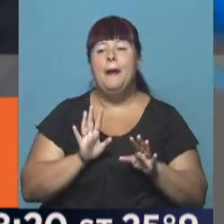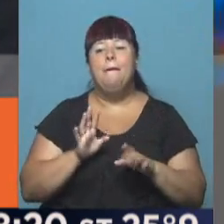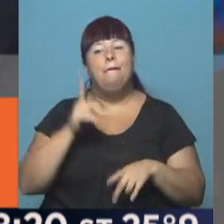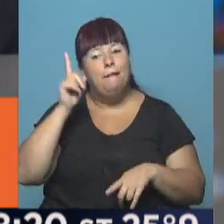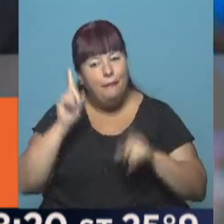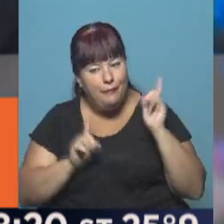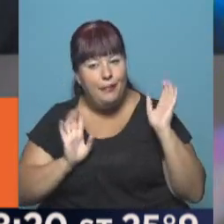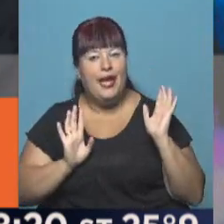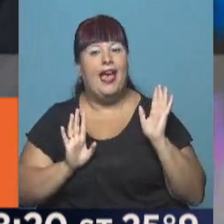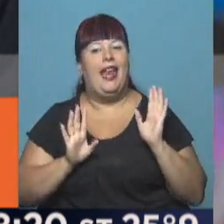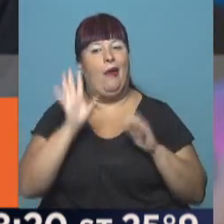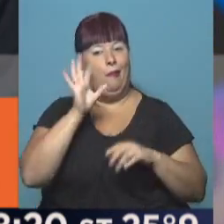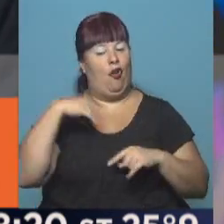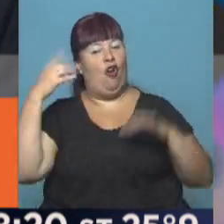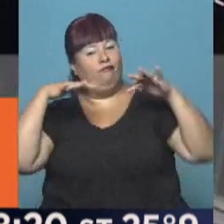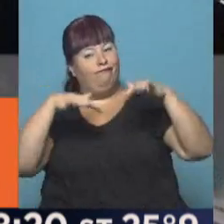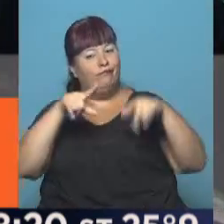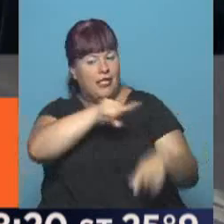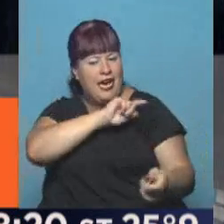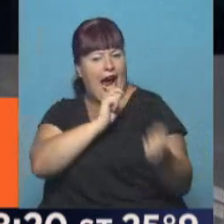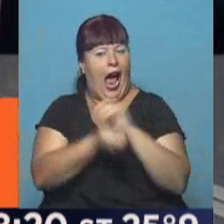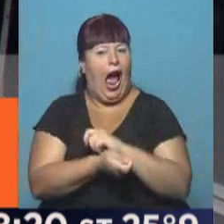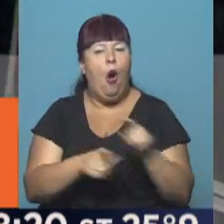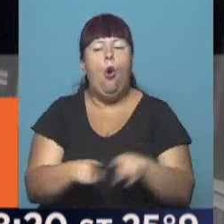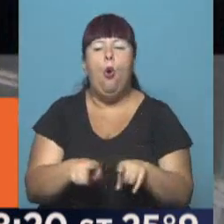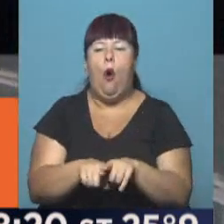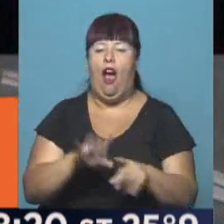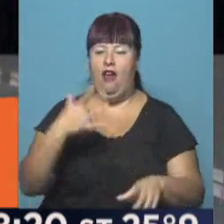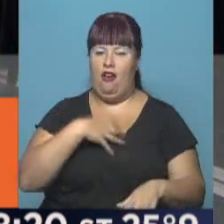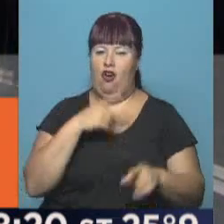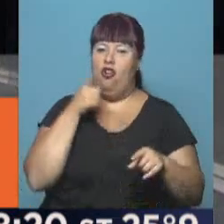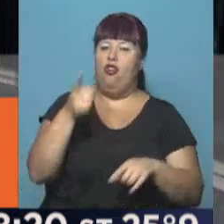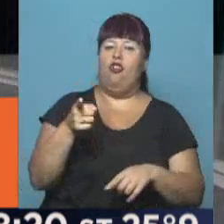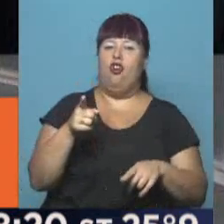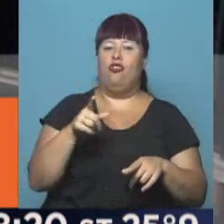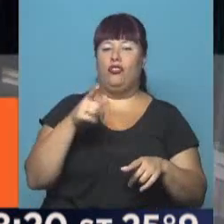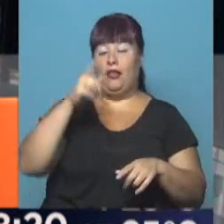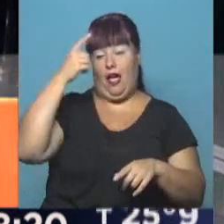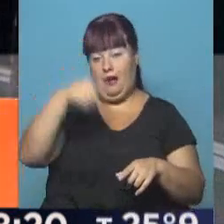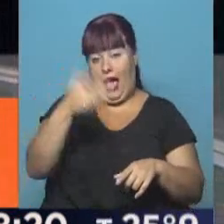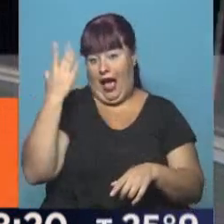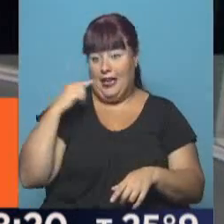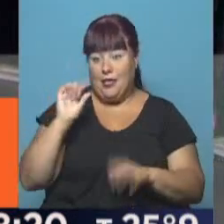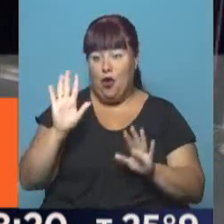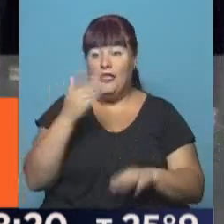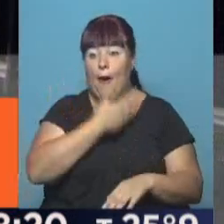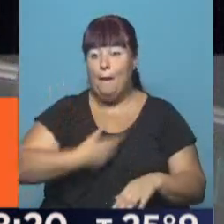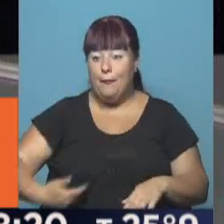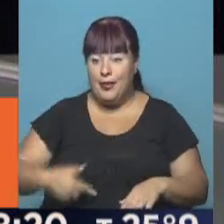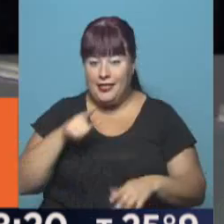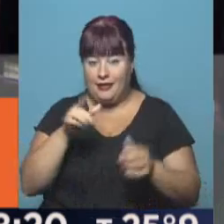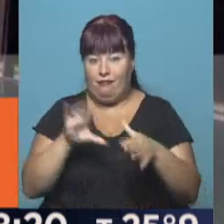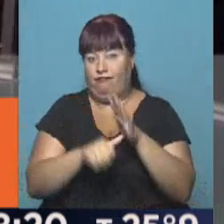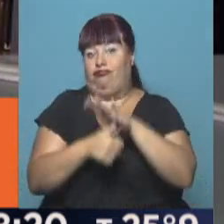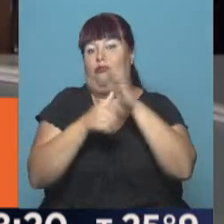pero hubo a la vista de los demás un cambio como de actitud frente a quien hasta hace poco tiempo había sido tu